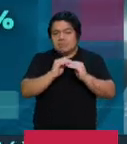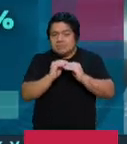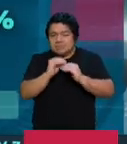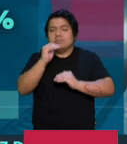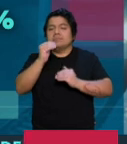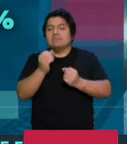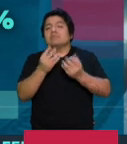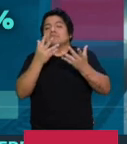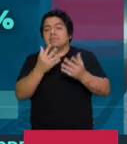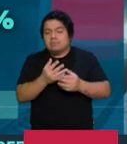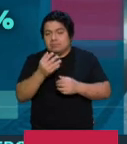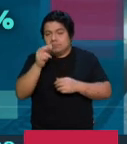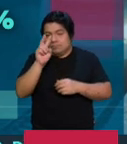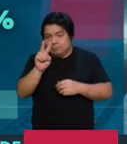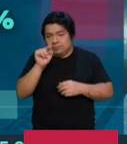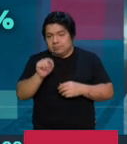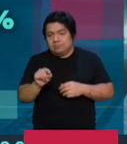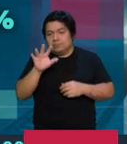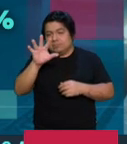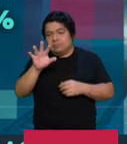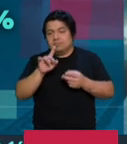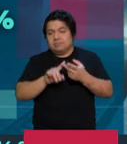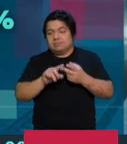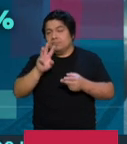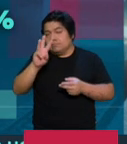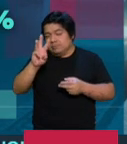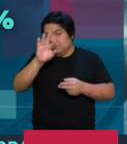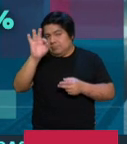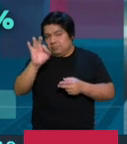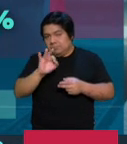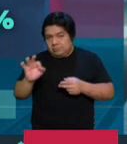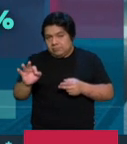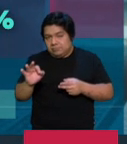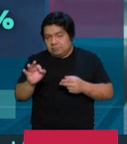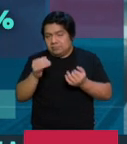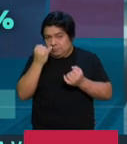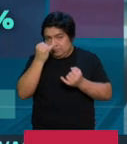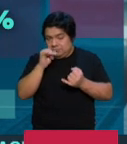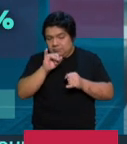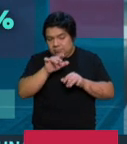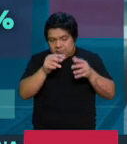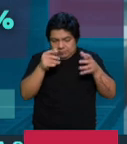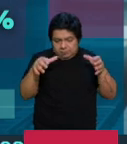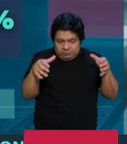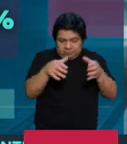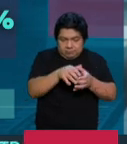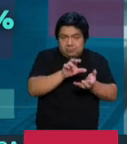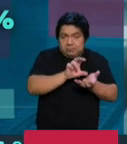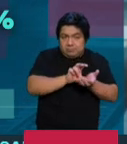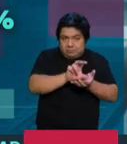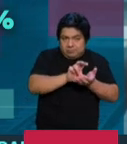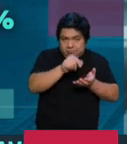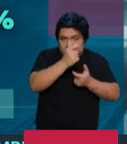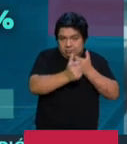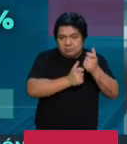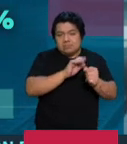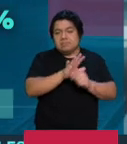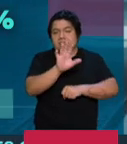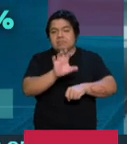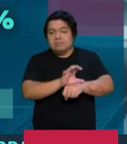crecimiento económico de entre 2.5 y 3% y que los sectores clave para impulsar la economía del país